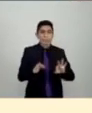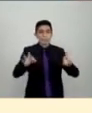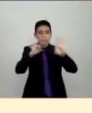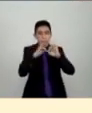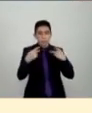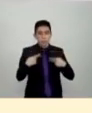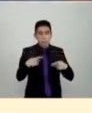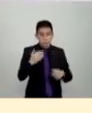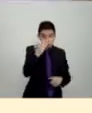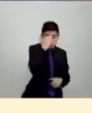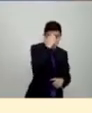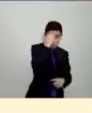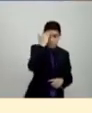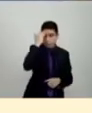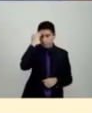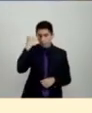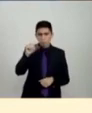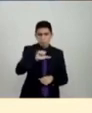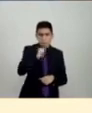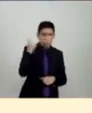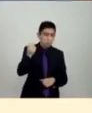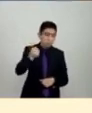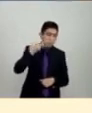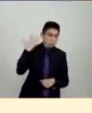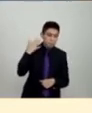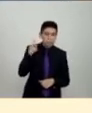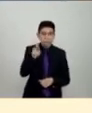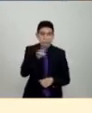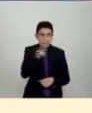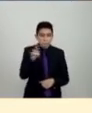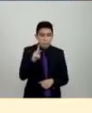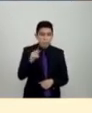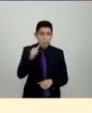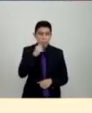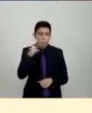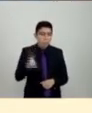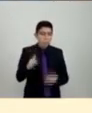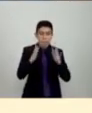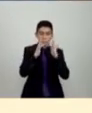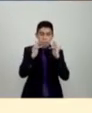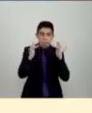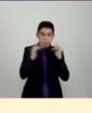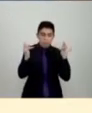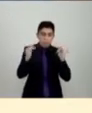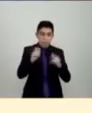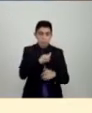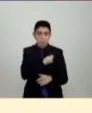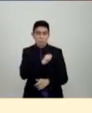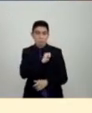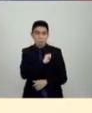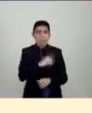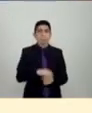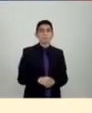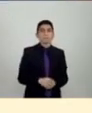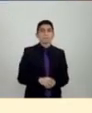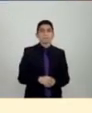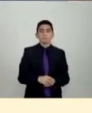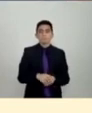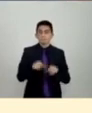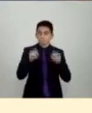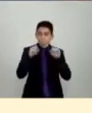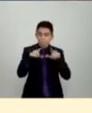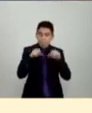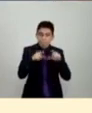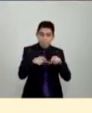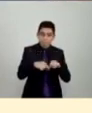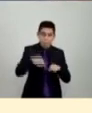conociera, y otros congresos similares en Italia, en Francia, en España, también en